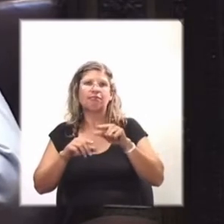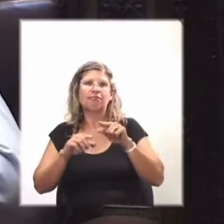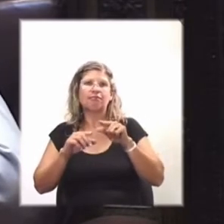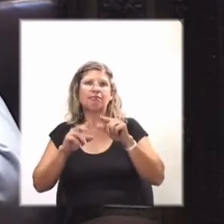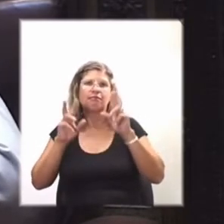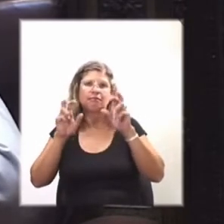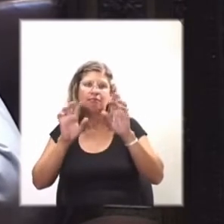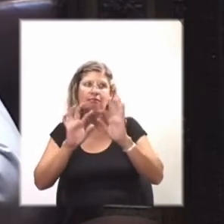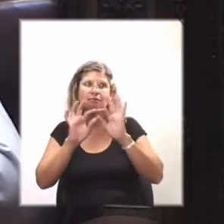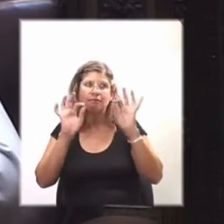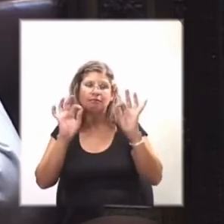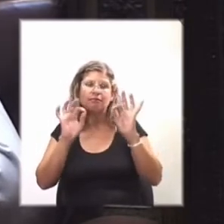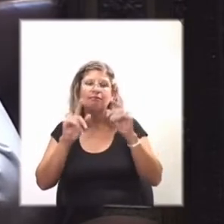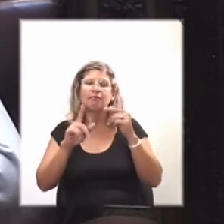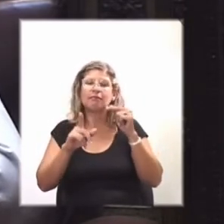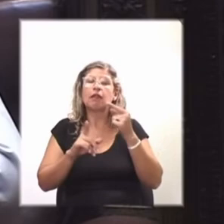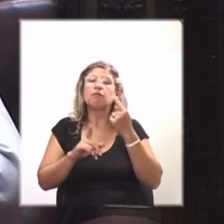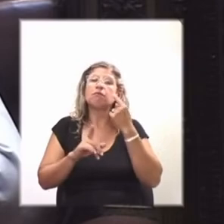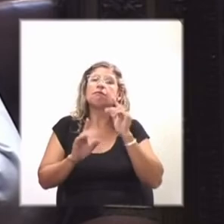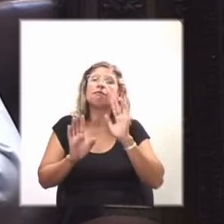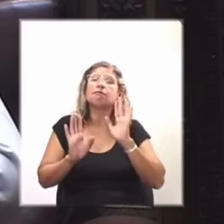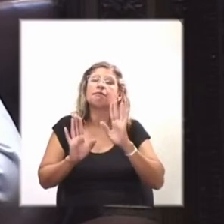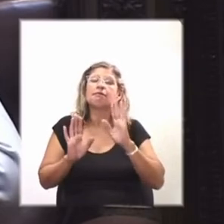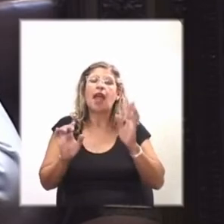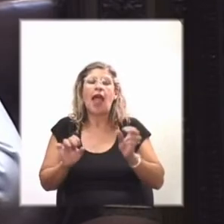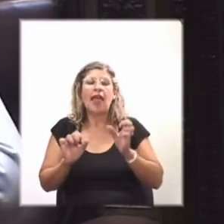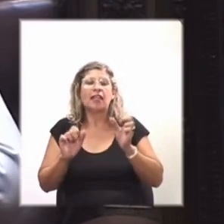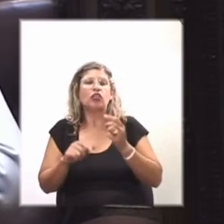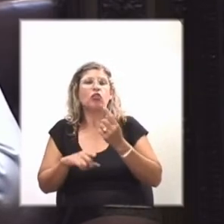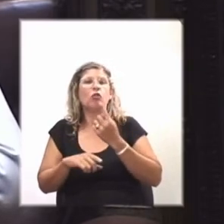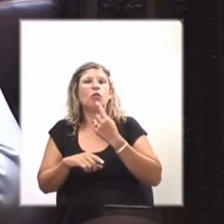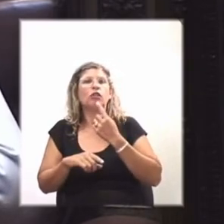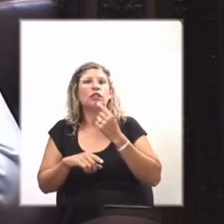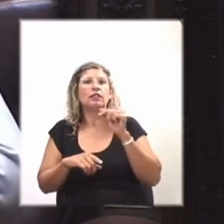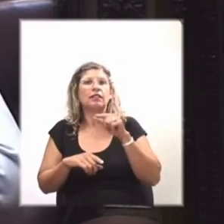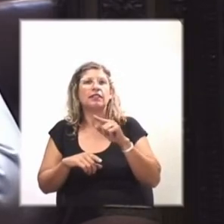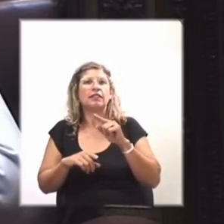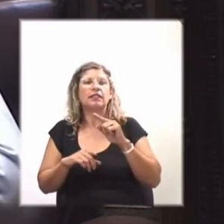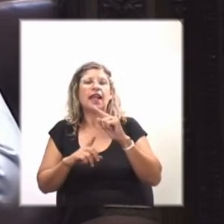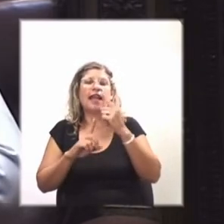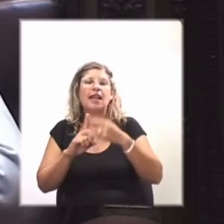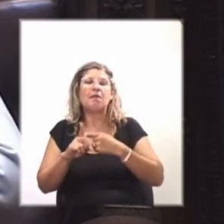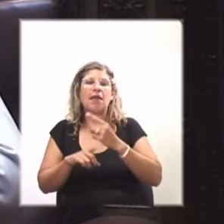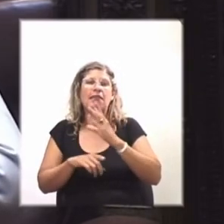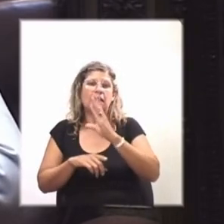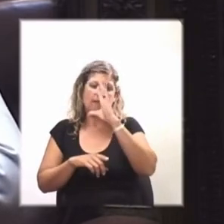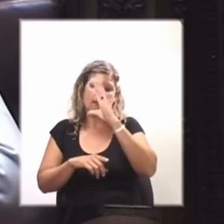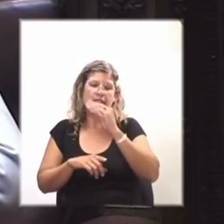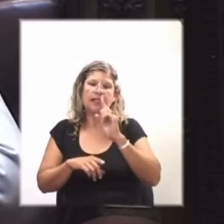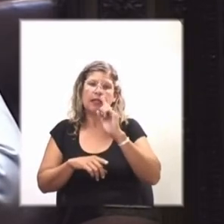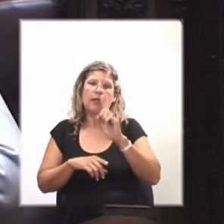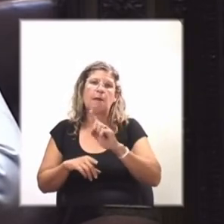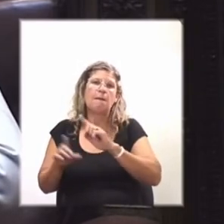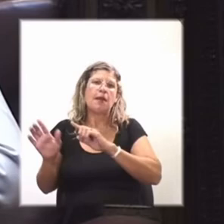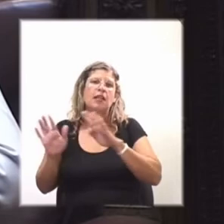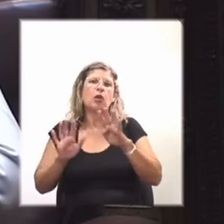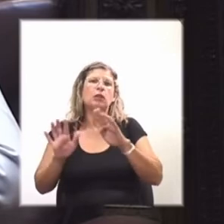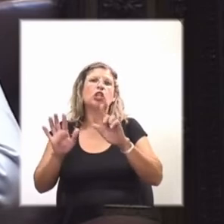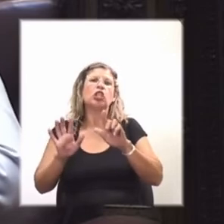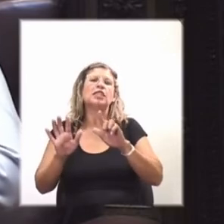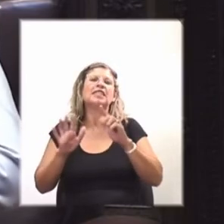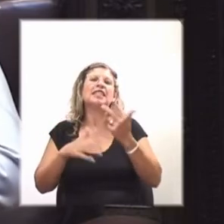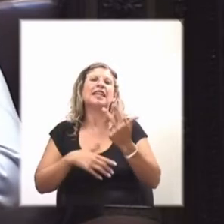comillas, considerar los hechos políticos acaecidos en el mes de febrero de 1973.